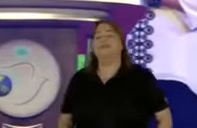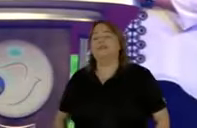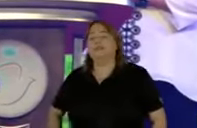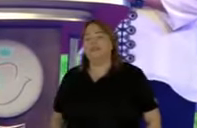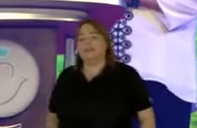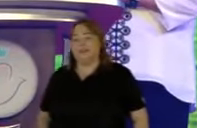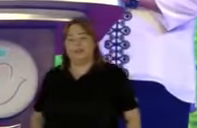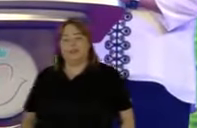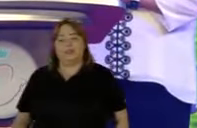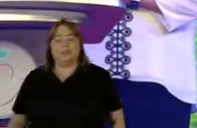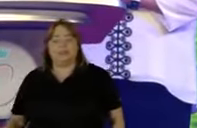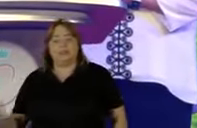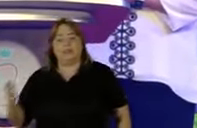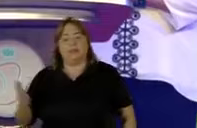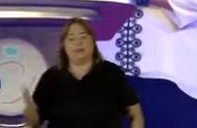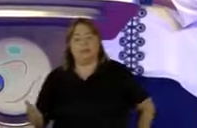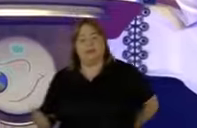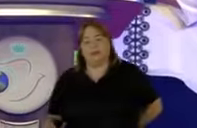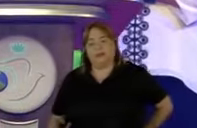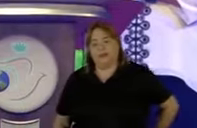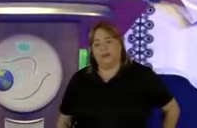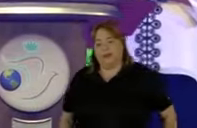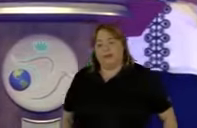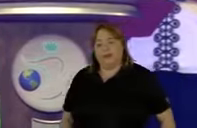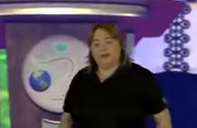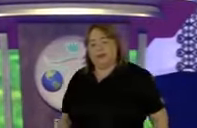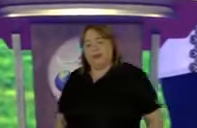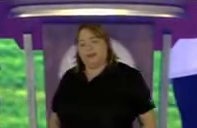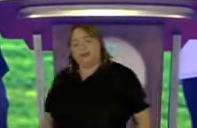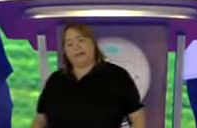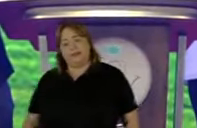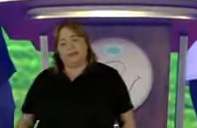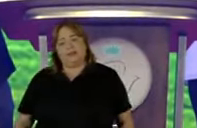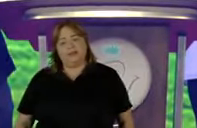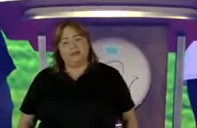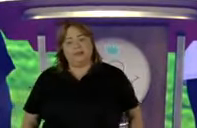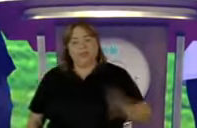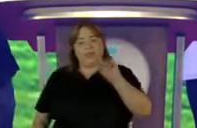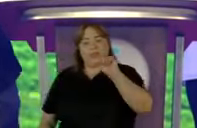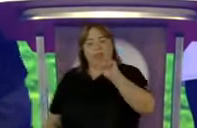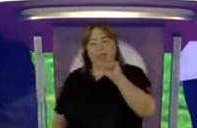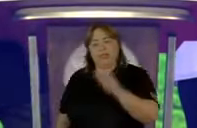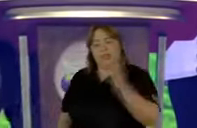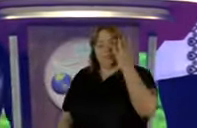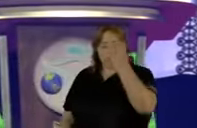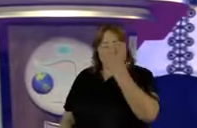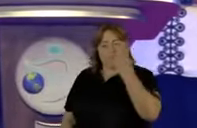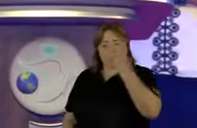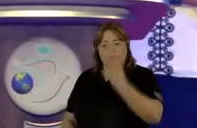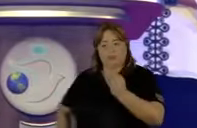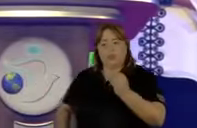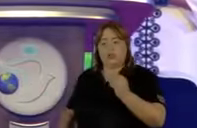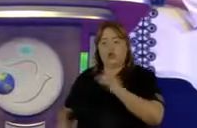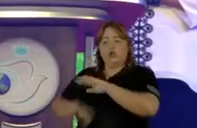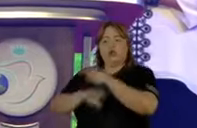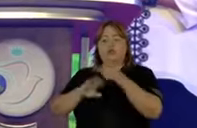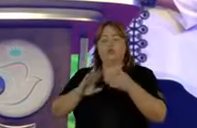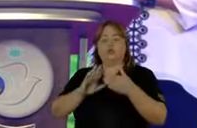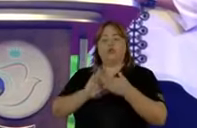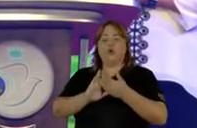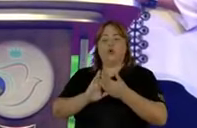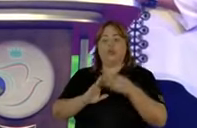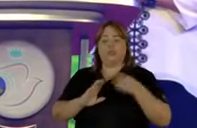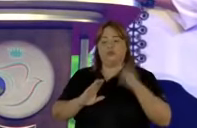Y tengo por ahí, mira cómo hicieron. Oh. Y tengo también una aquí muy hermosa. Todas estas las voy a